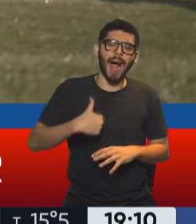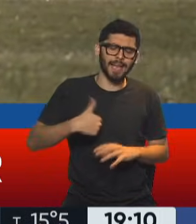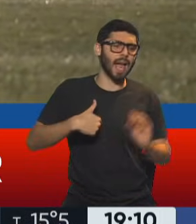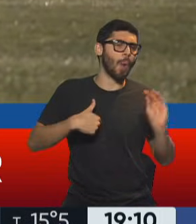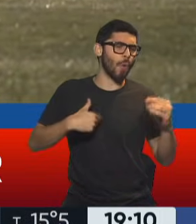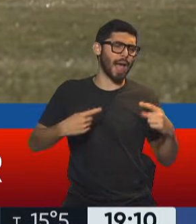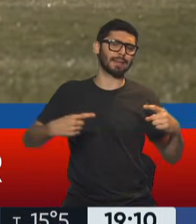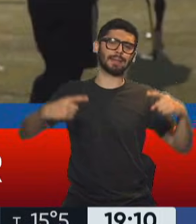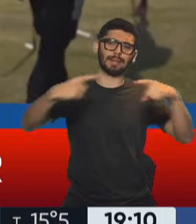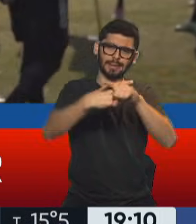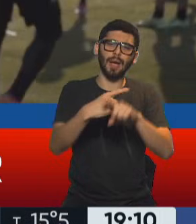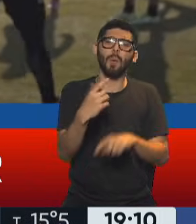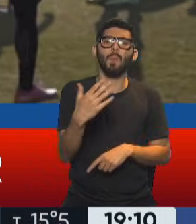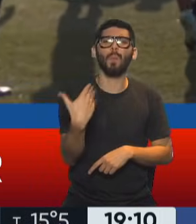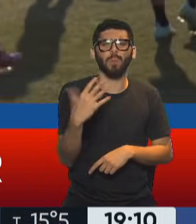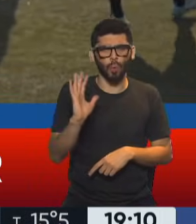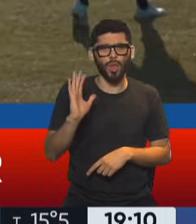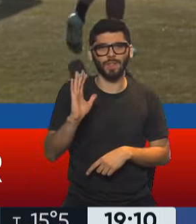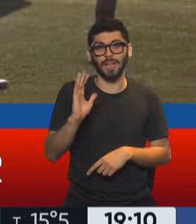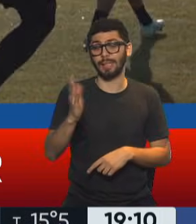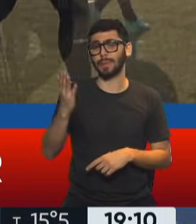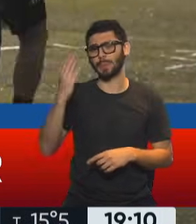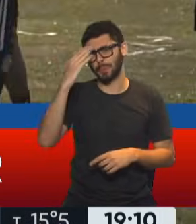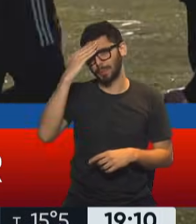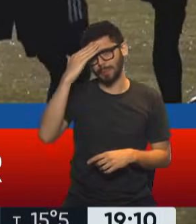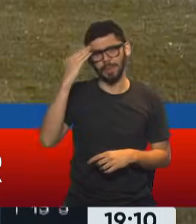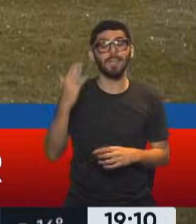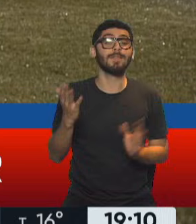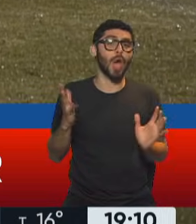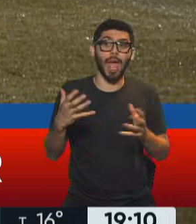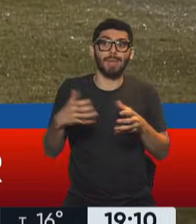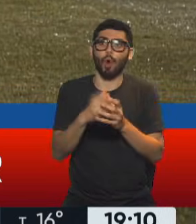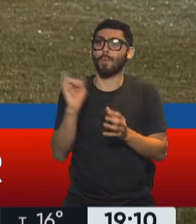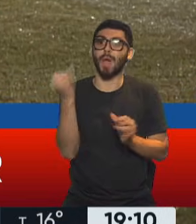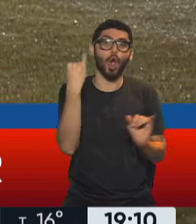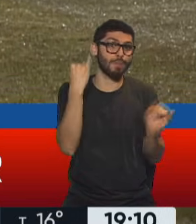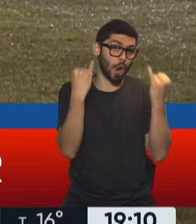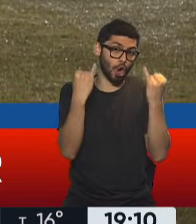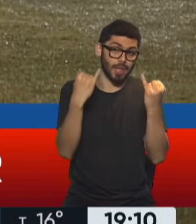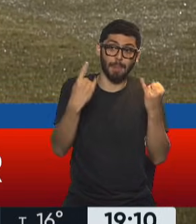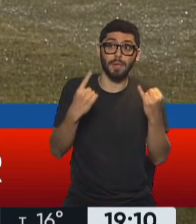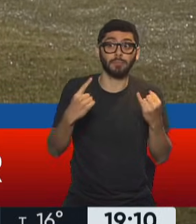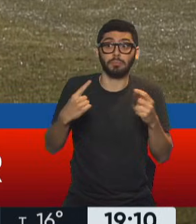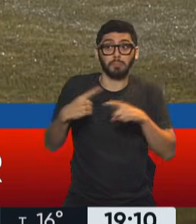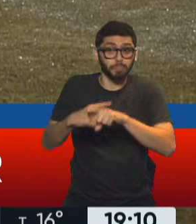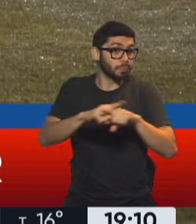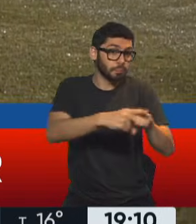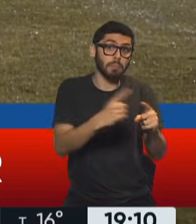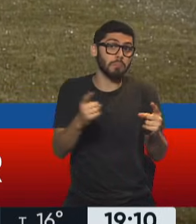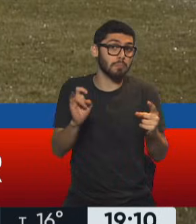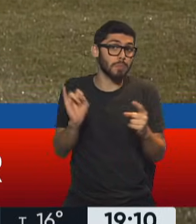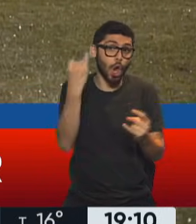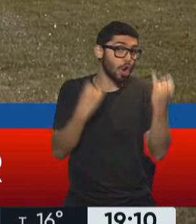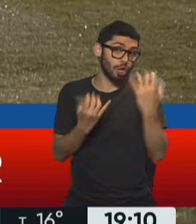pueden asegurar tranquilamente, Gaby. Son los dos mejores equipos y fueron los dos mejores en la primera ronda, hay que decirlo